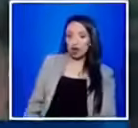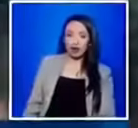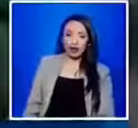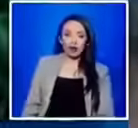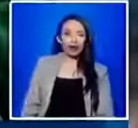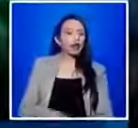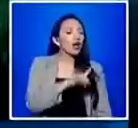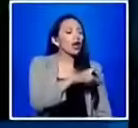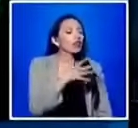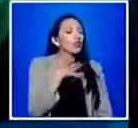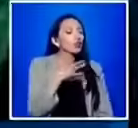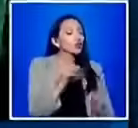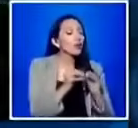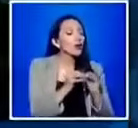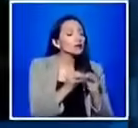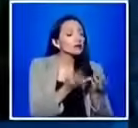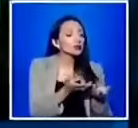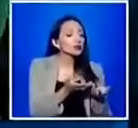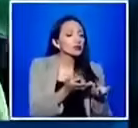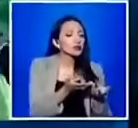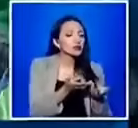más. ¿Qué es lo que más te gusta?